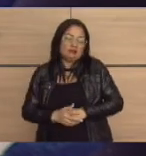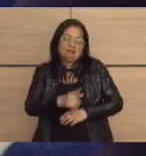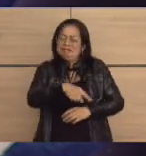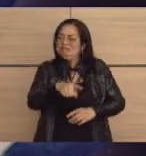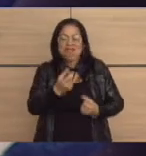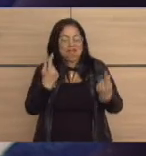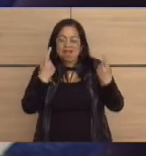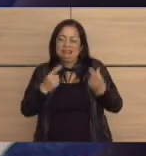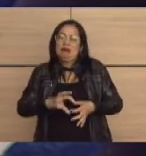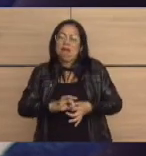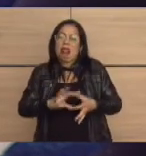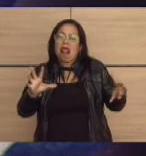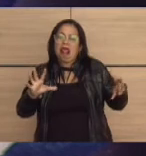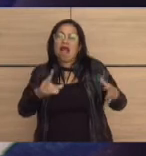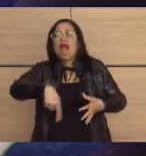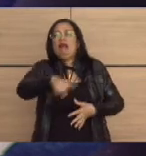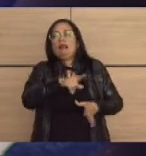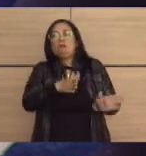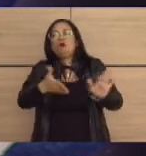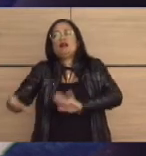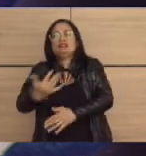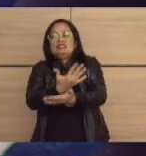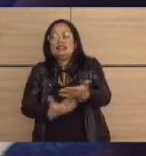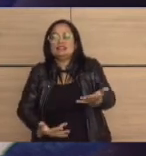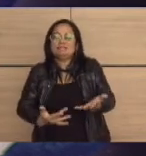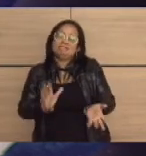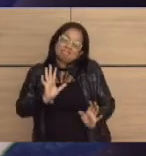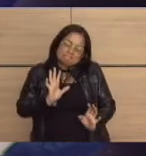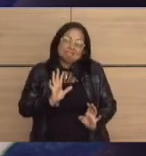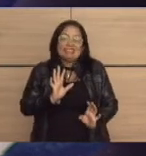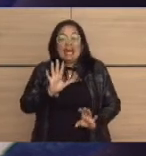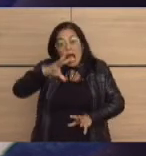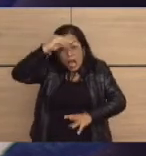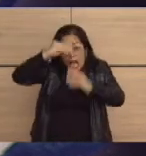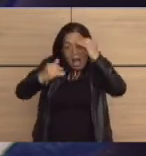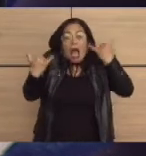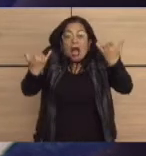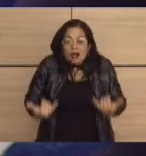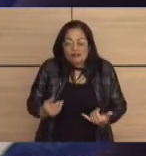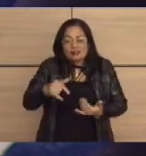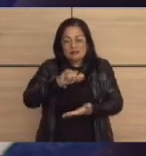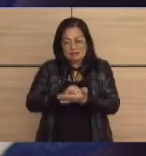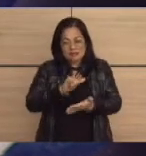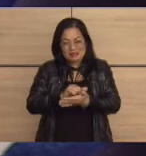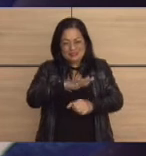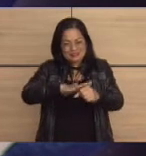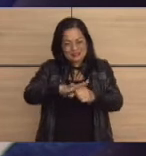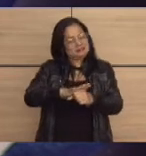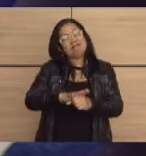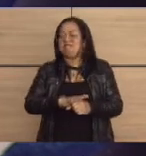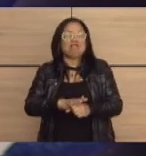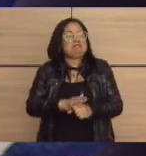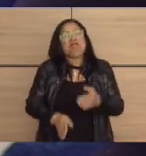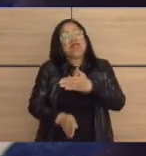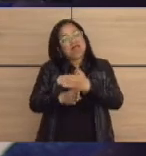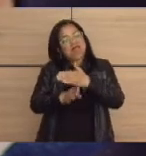hayamos aprendido mucho la lección, porque no, hay lecciones que es difícil aprender, y de todas maneras es importante entender